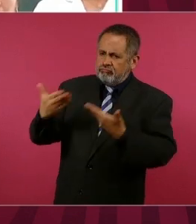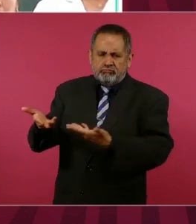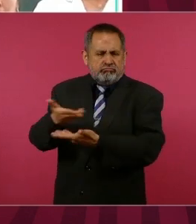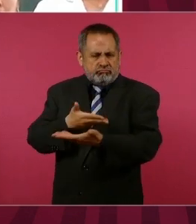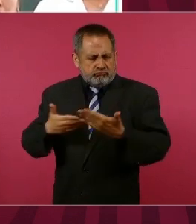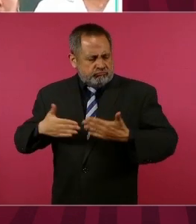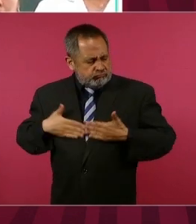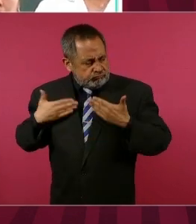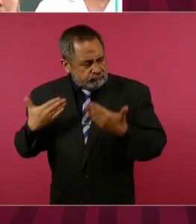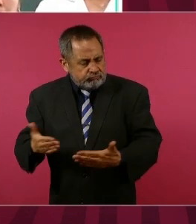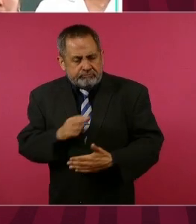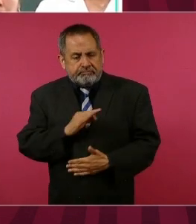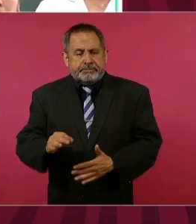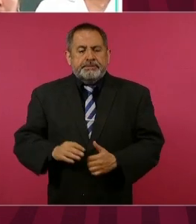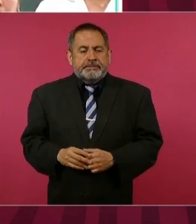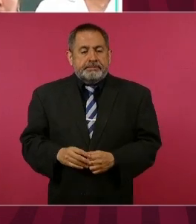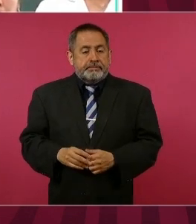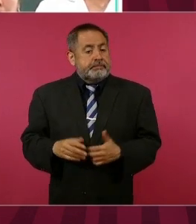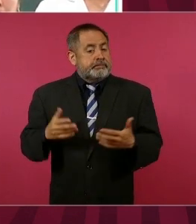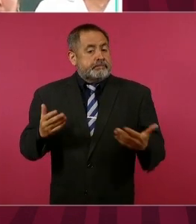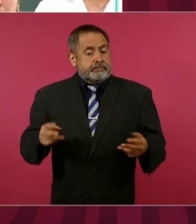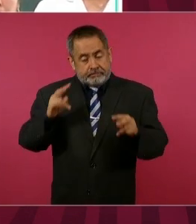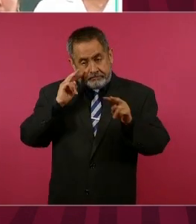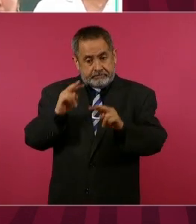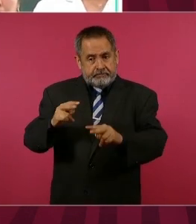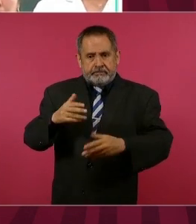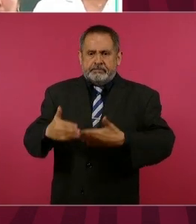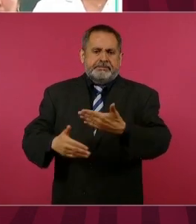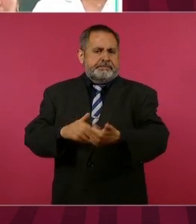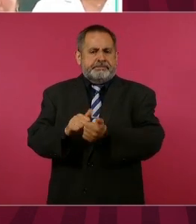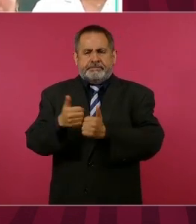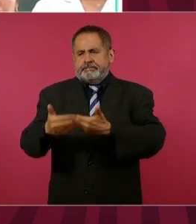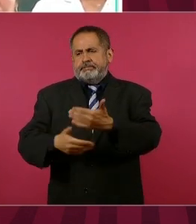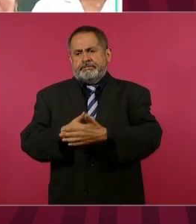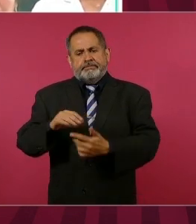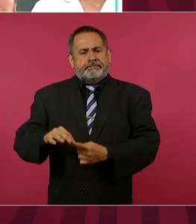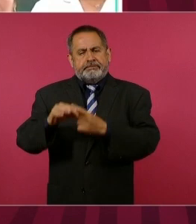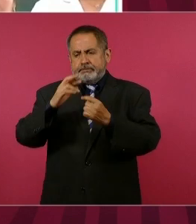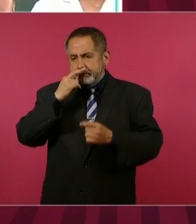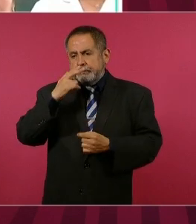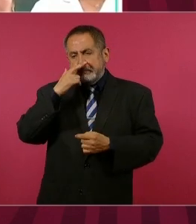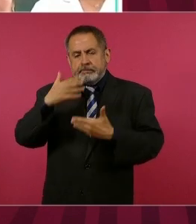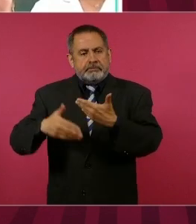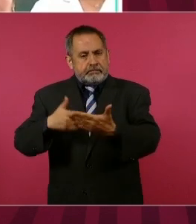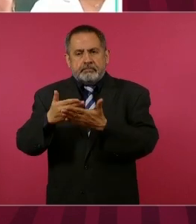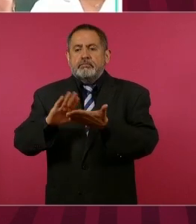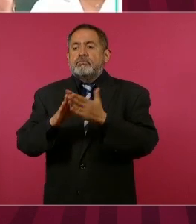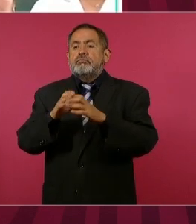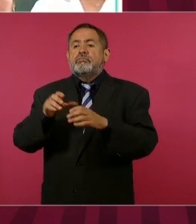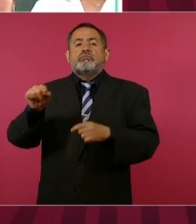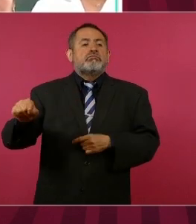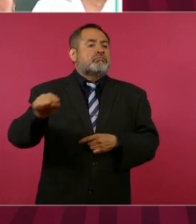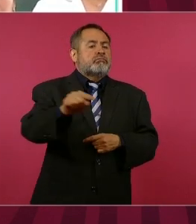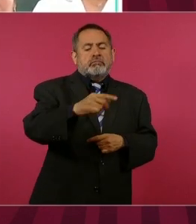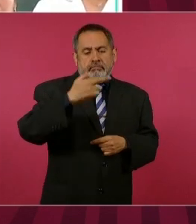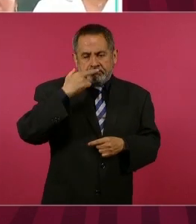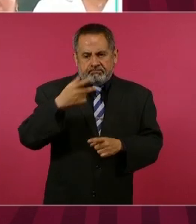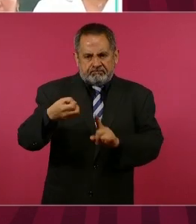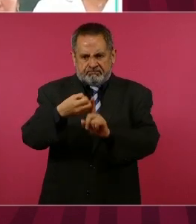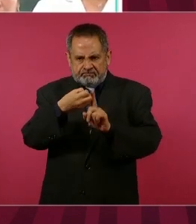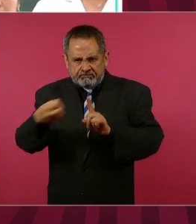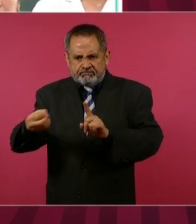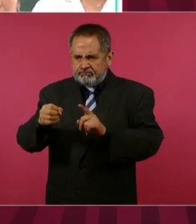pueblo. Hoy vemos que este hecho permitirá que haya un avance muy importante en nuestras comunidades, pues en ellas existe una gran